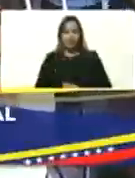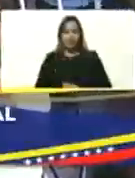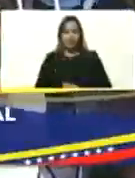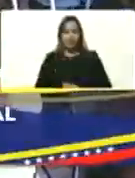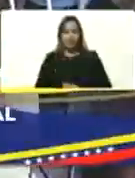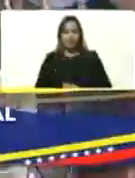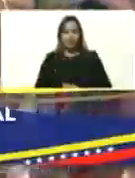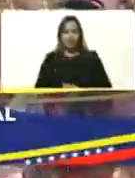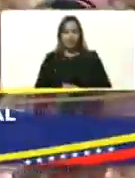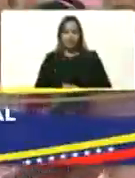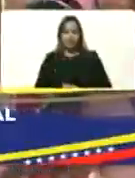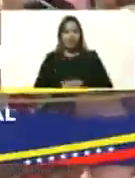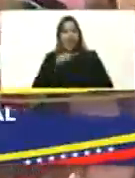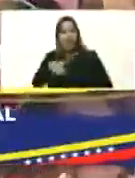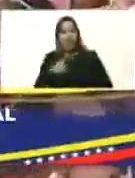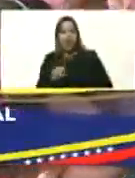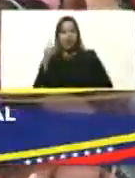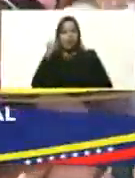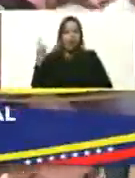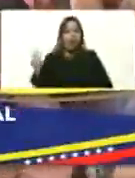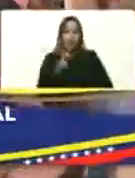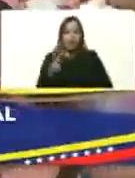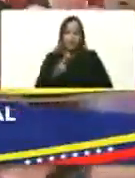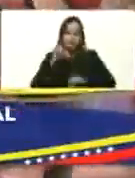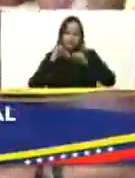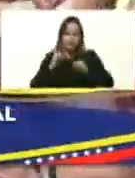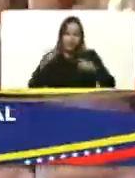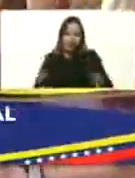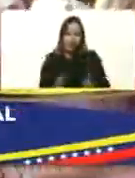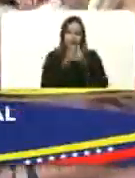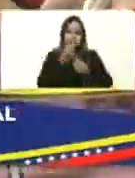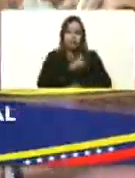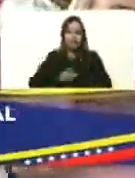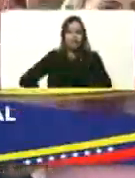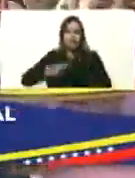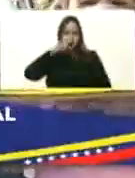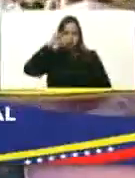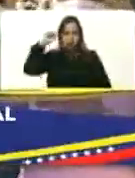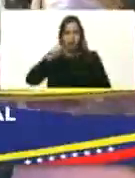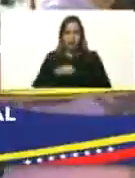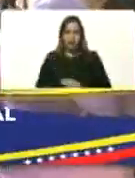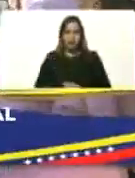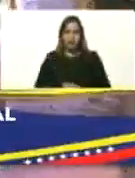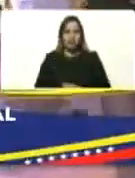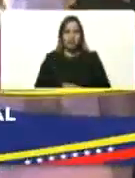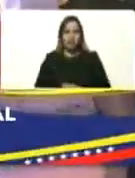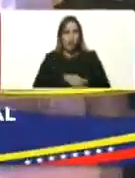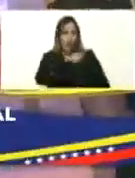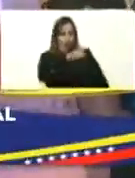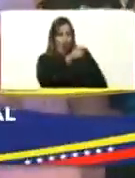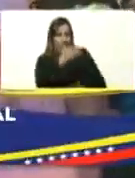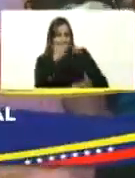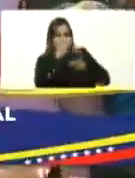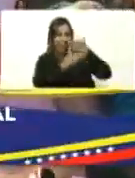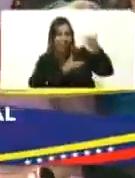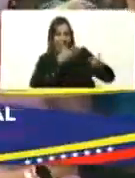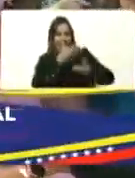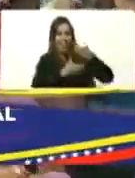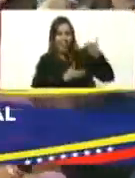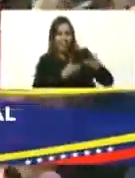venezolanas. Aquí están las mujeres venezolanas arrestadas con el presidente Maduro. Están